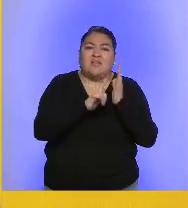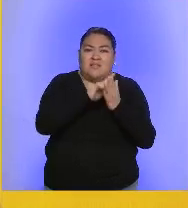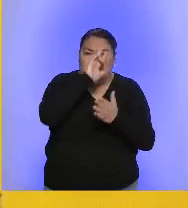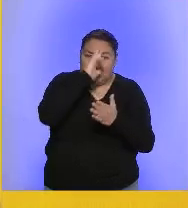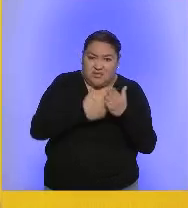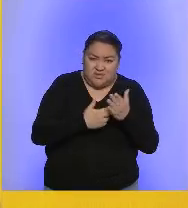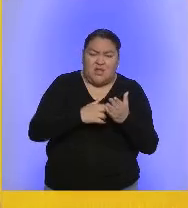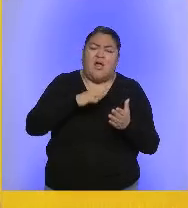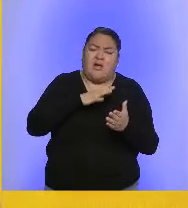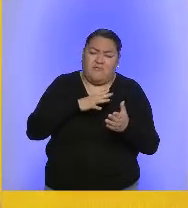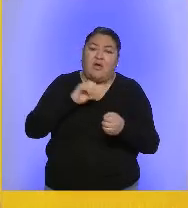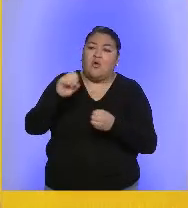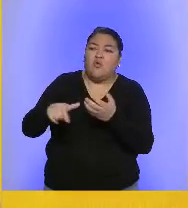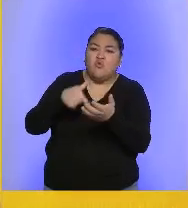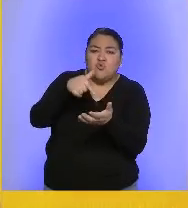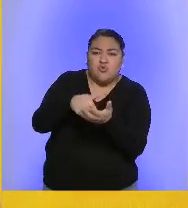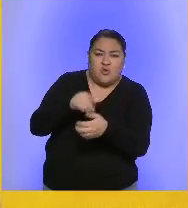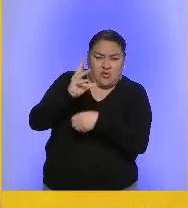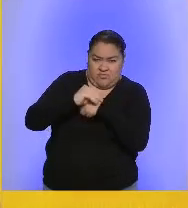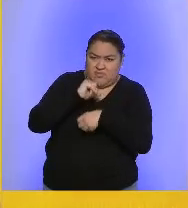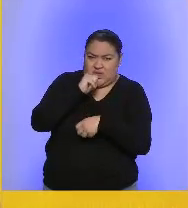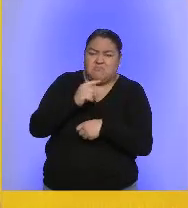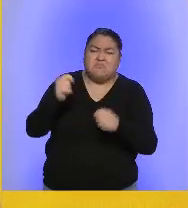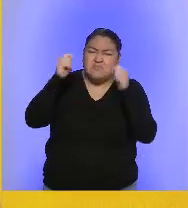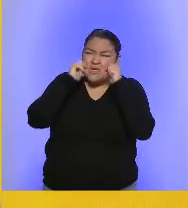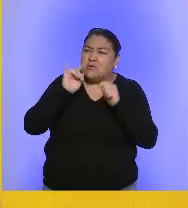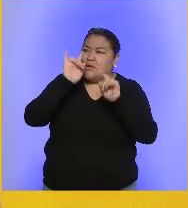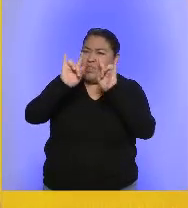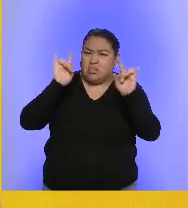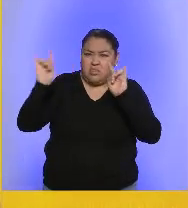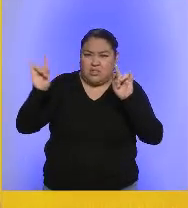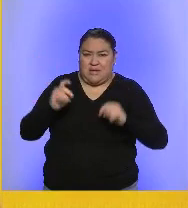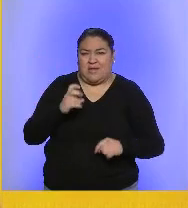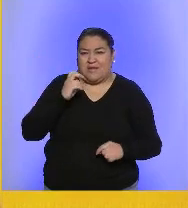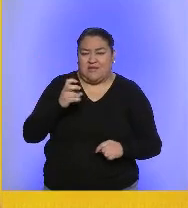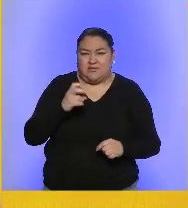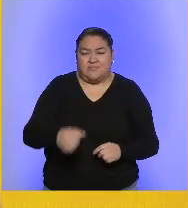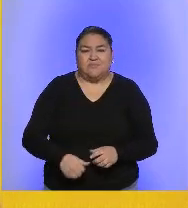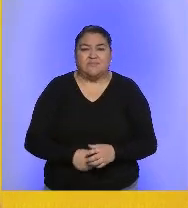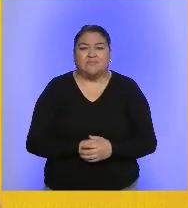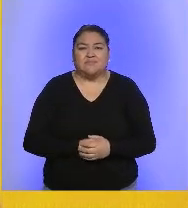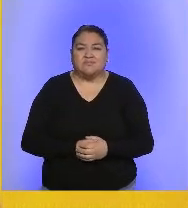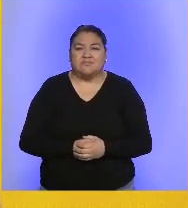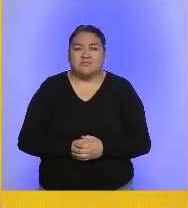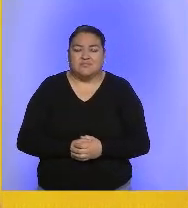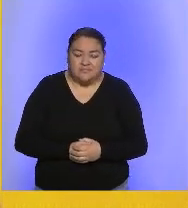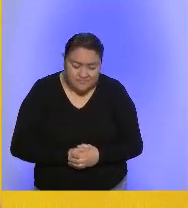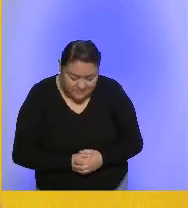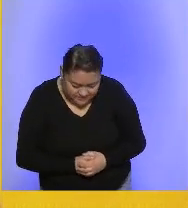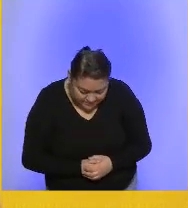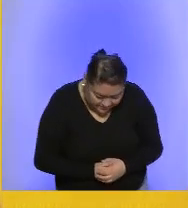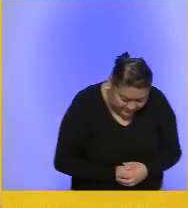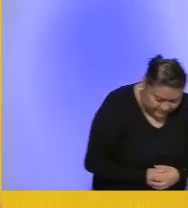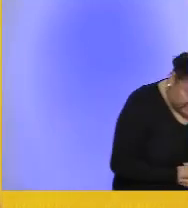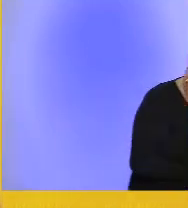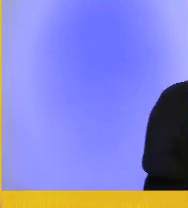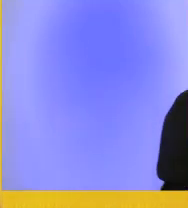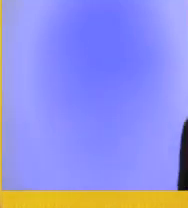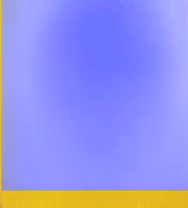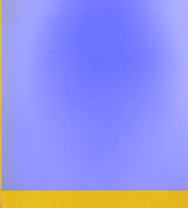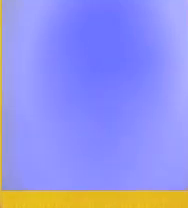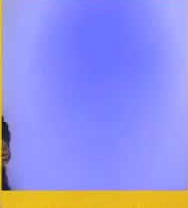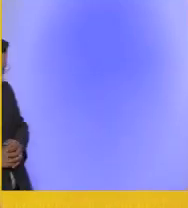permitidos. Ello representa 85% de denuncias vinculadas a redes sociales e